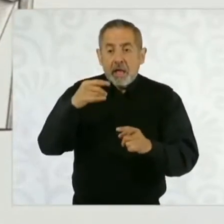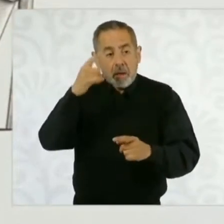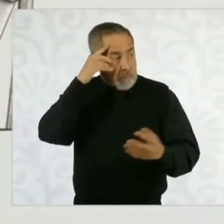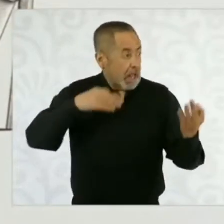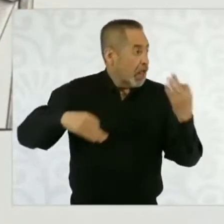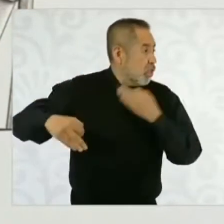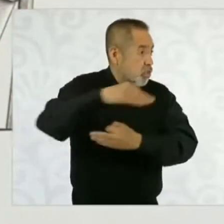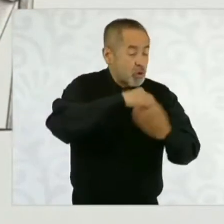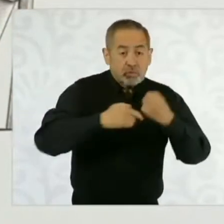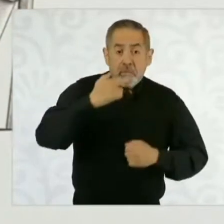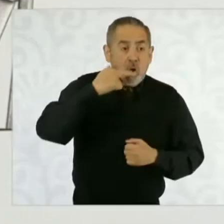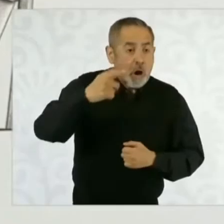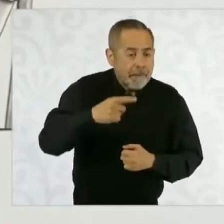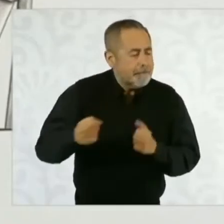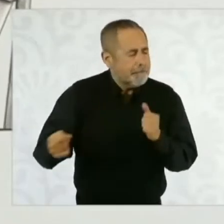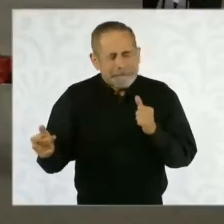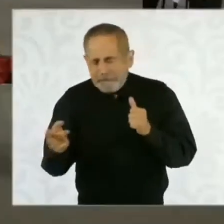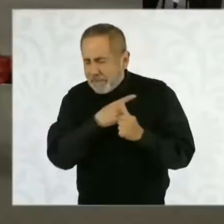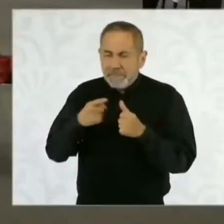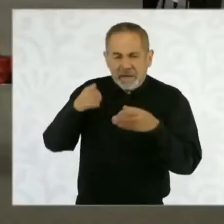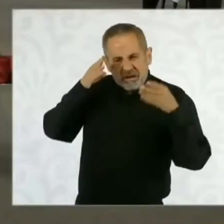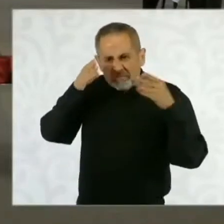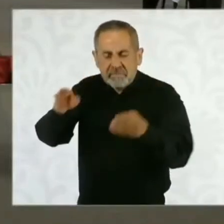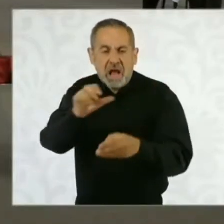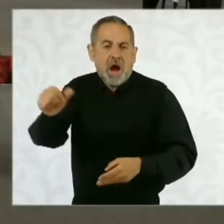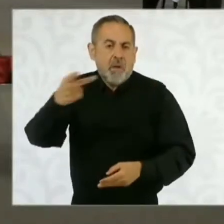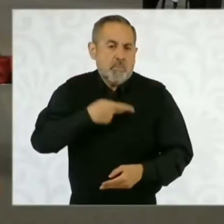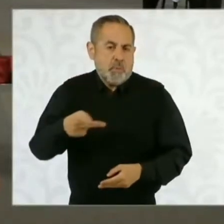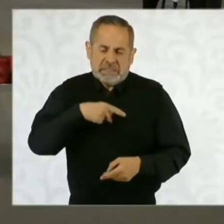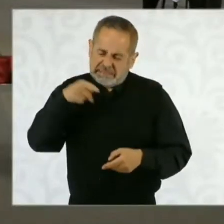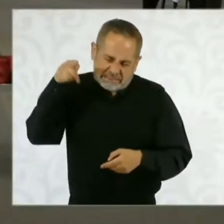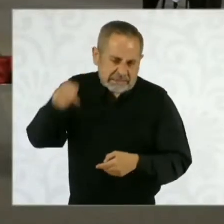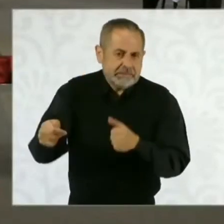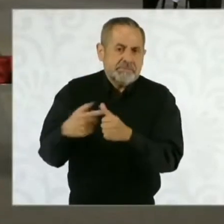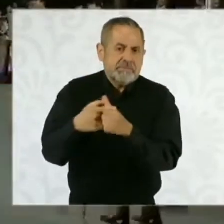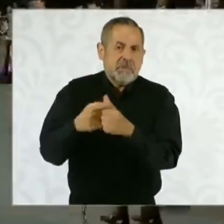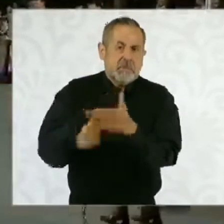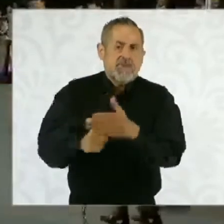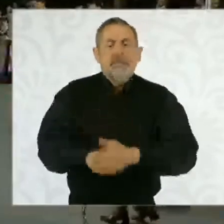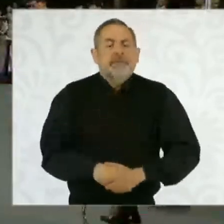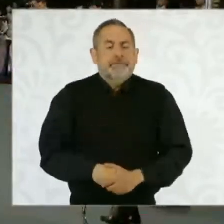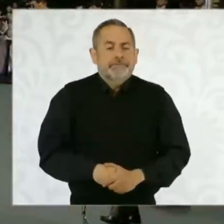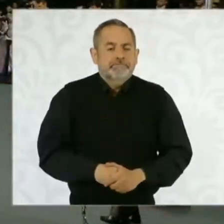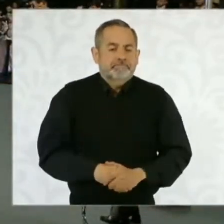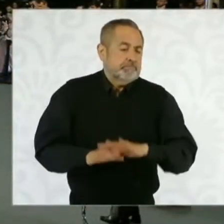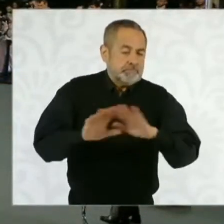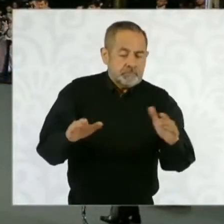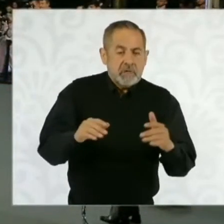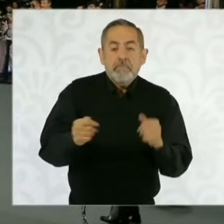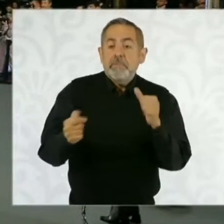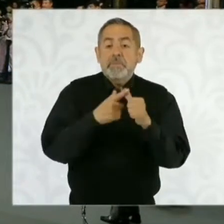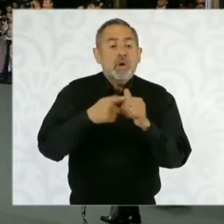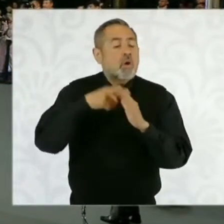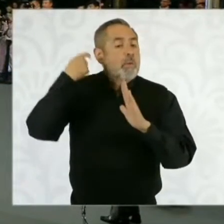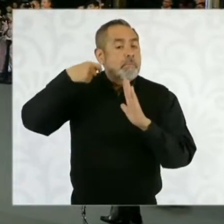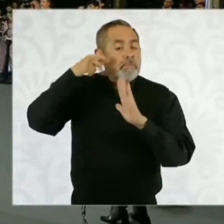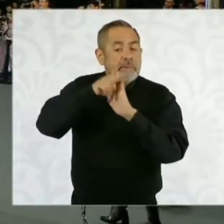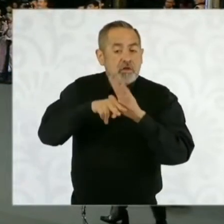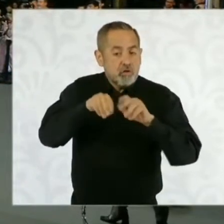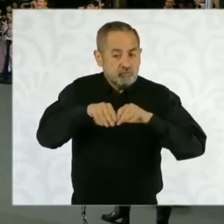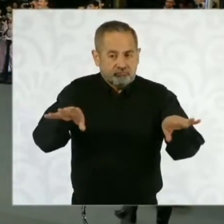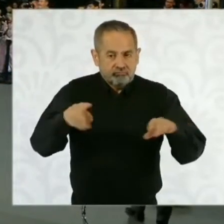de todos, primero los pobres. Bueno, antes de lo siguiente vamos a pasar al video de